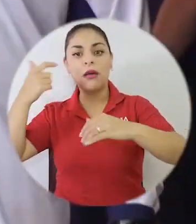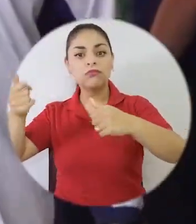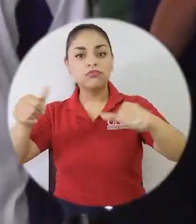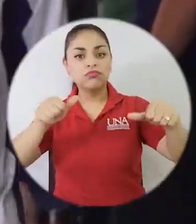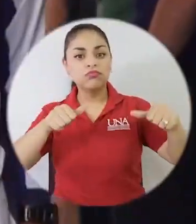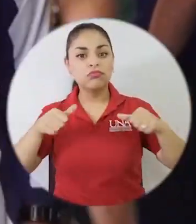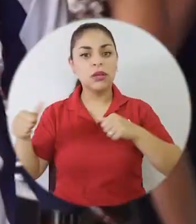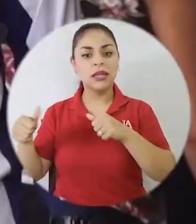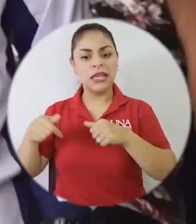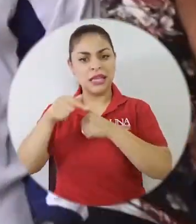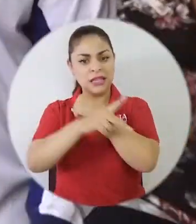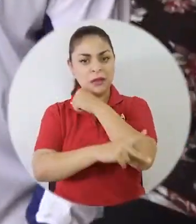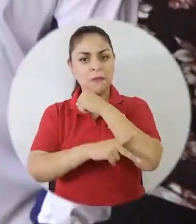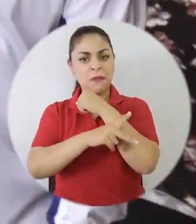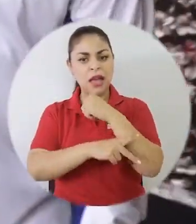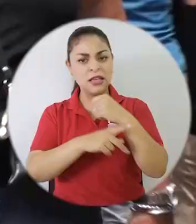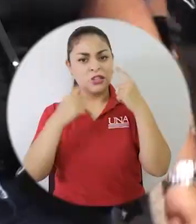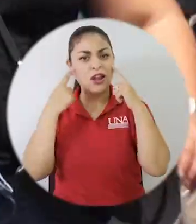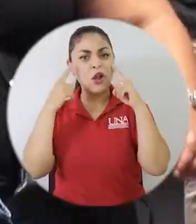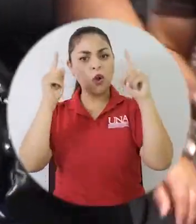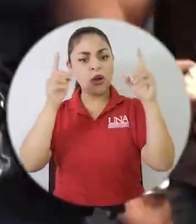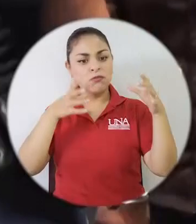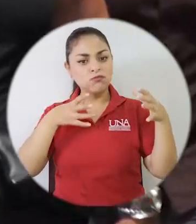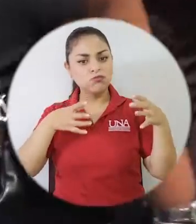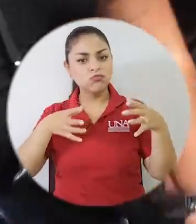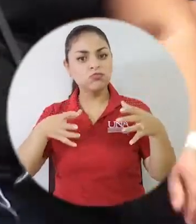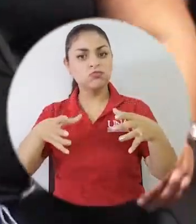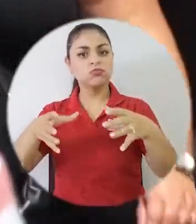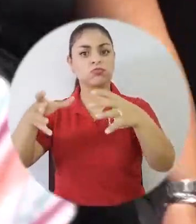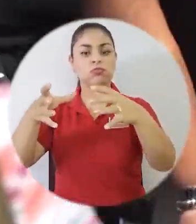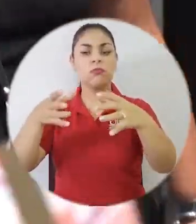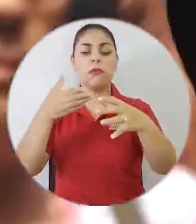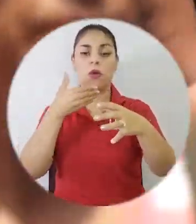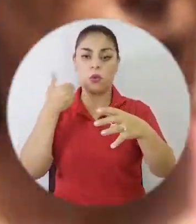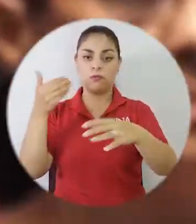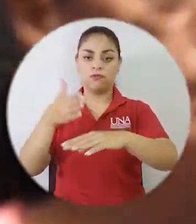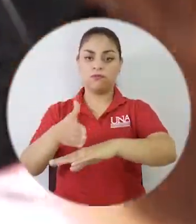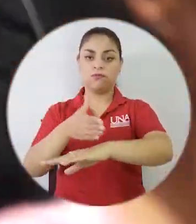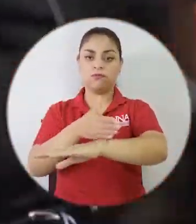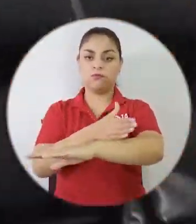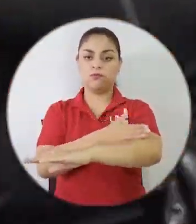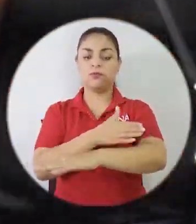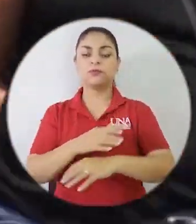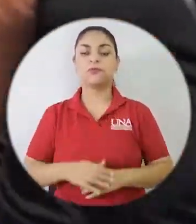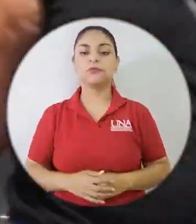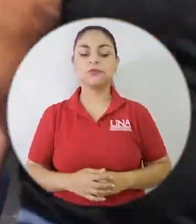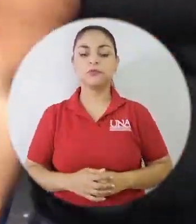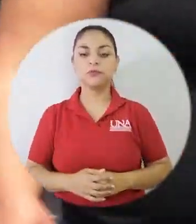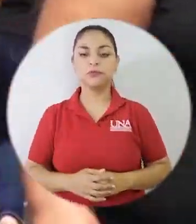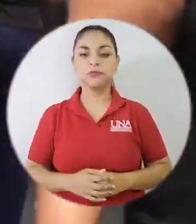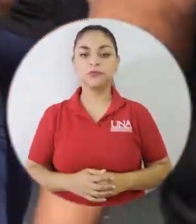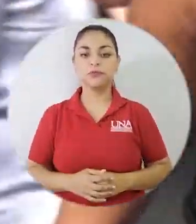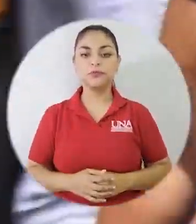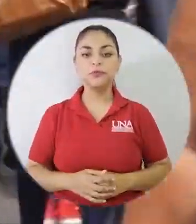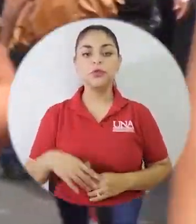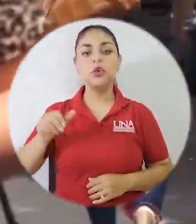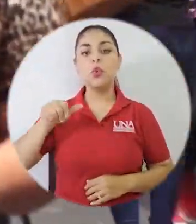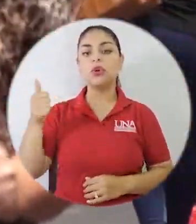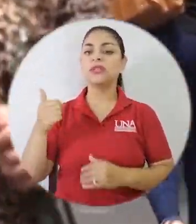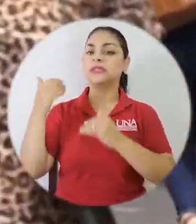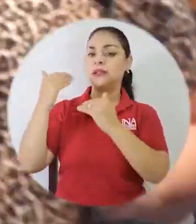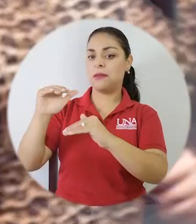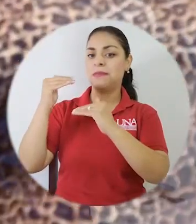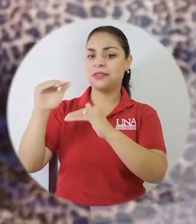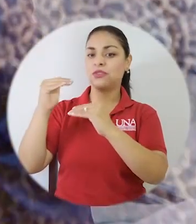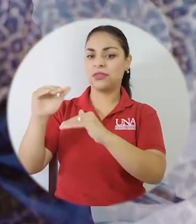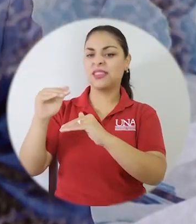de concertación y llevar este país, digamos, a posiciones mejores. Dentro de las limitaciones